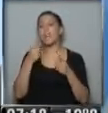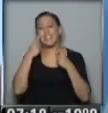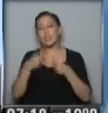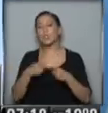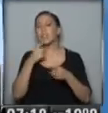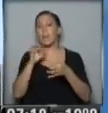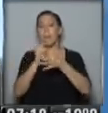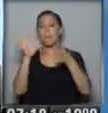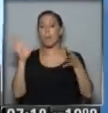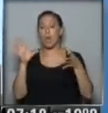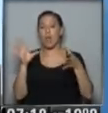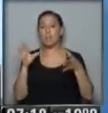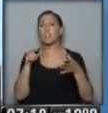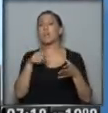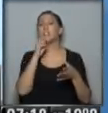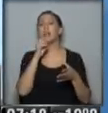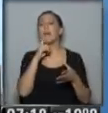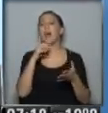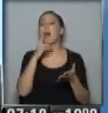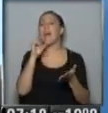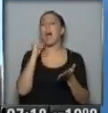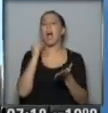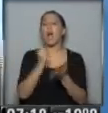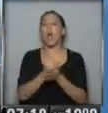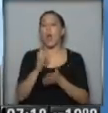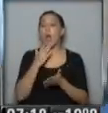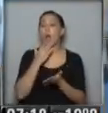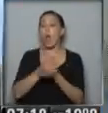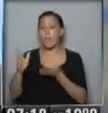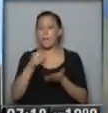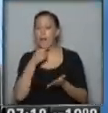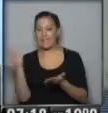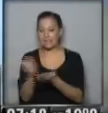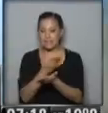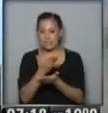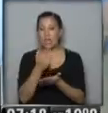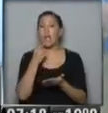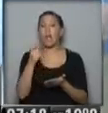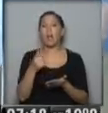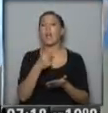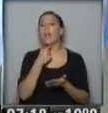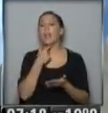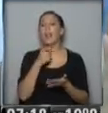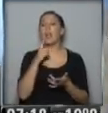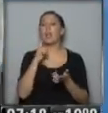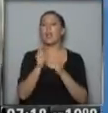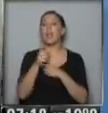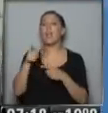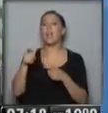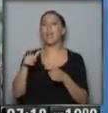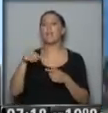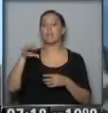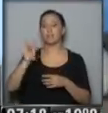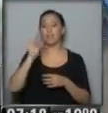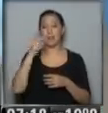instituciones democráticas. Eso se llama golpismo, dijo Maduro, heredero político del líder bolivariano, tras ser ungido como mandatario